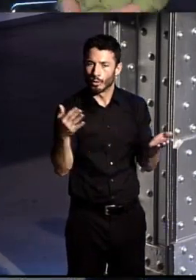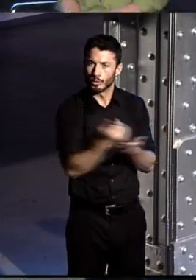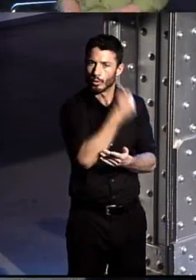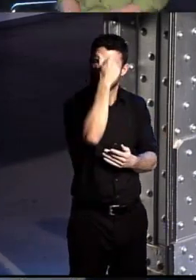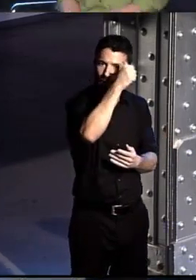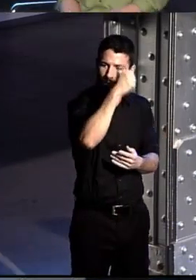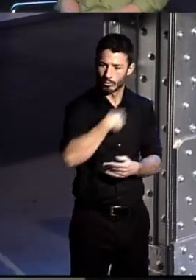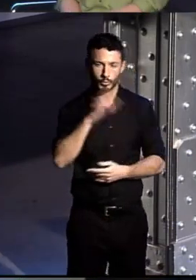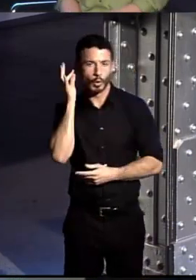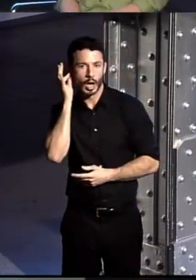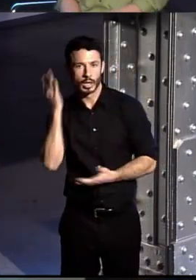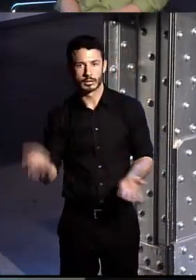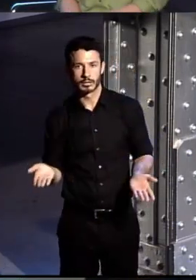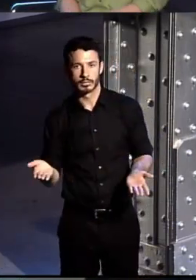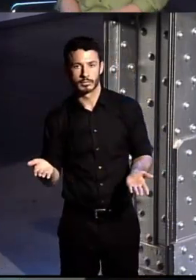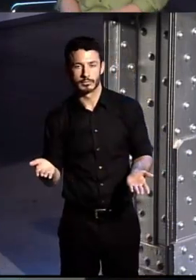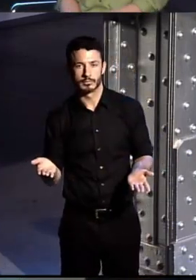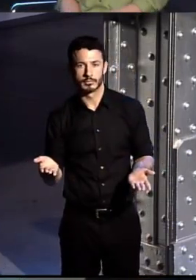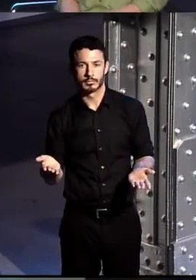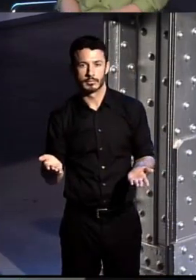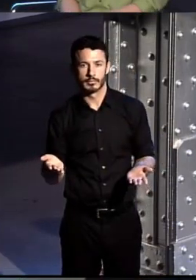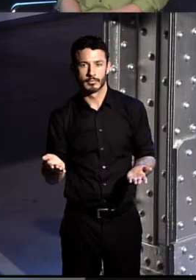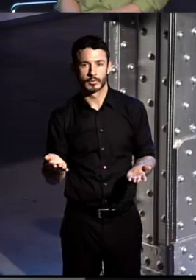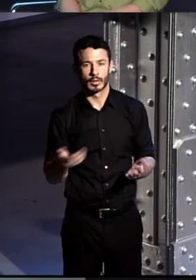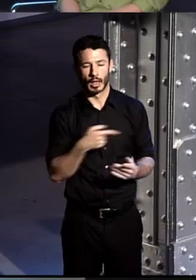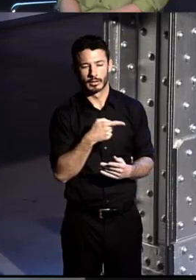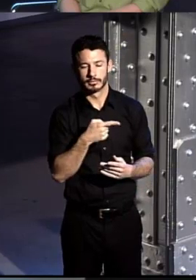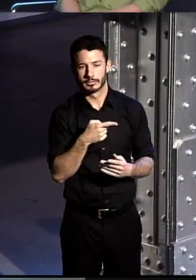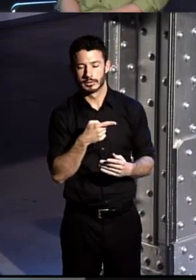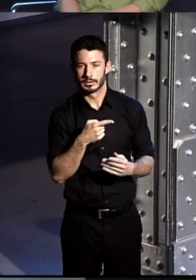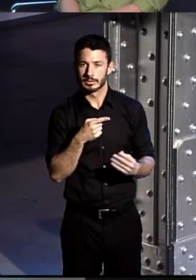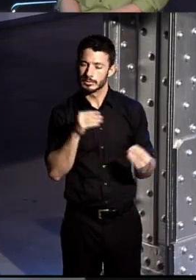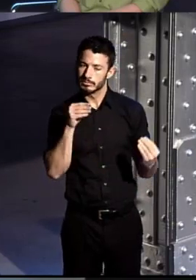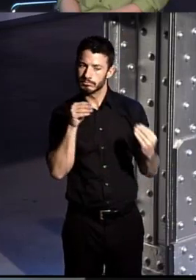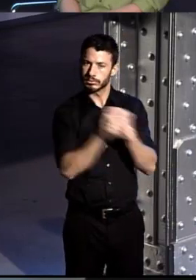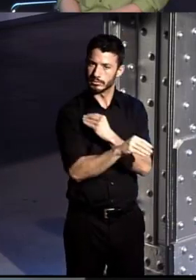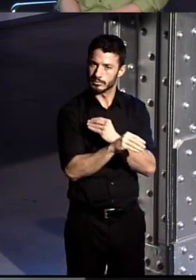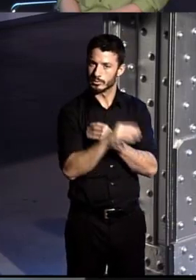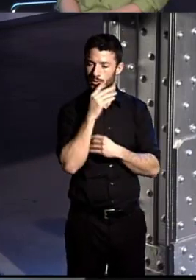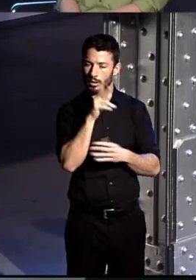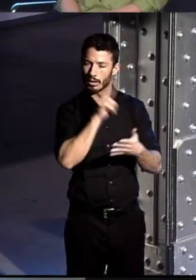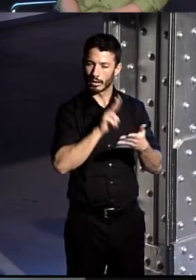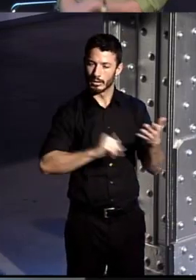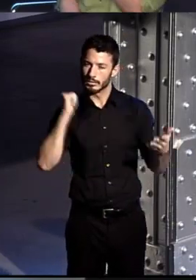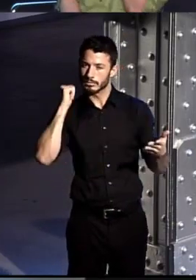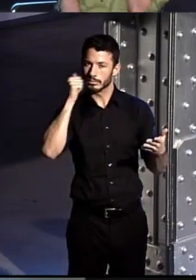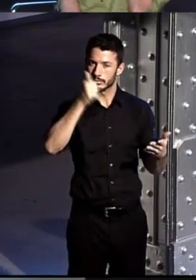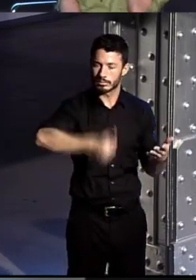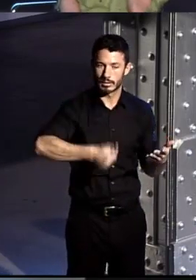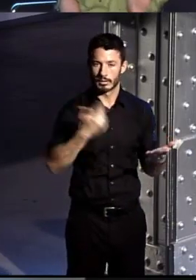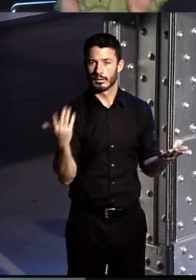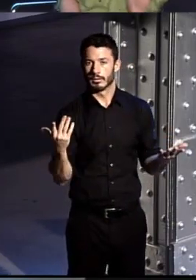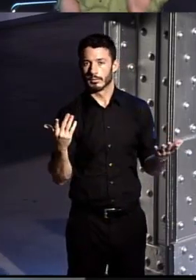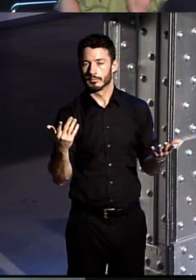yo era femenina, y que entonces allí ese es uno de mis roces como lectora de siempre, que es como que noto